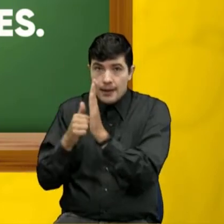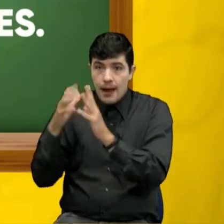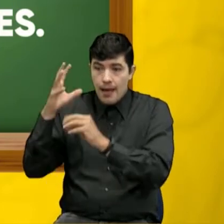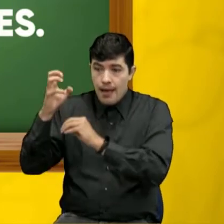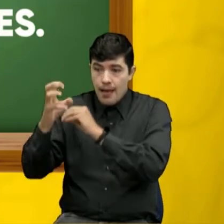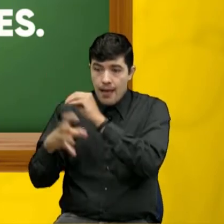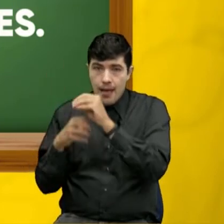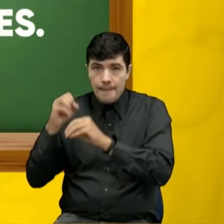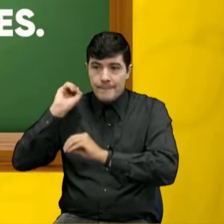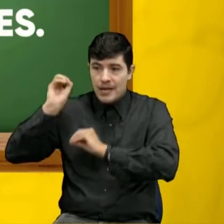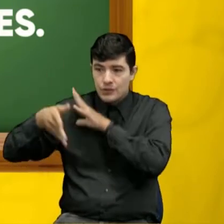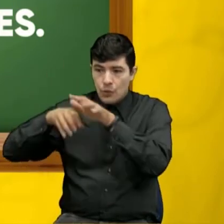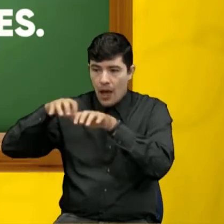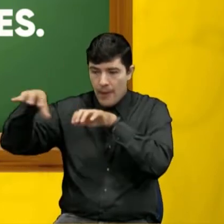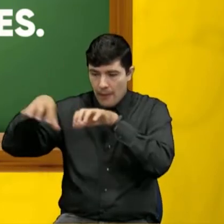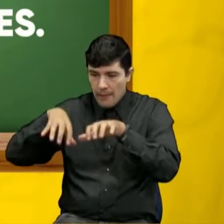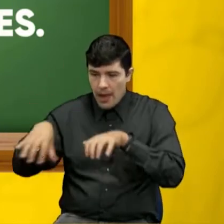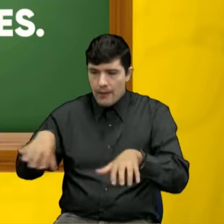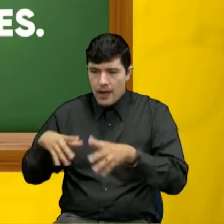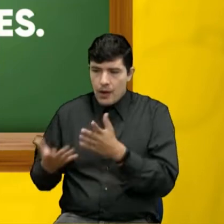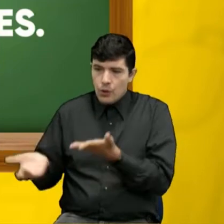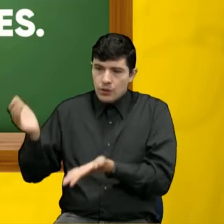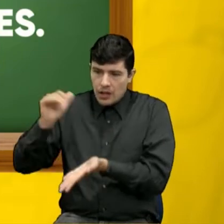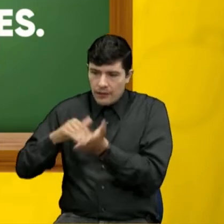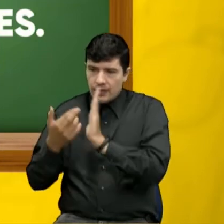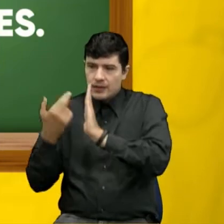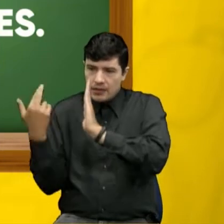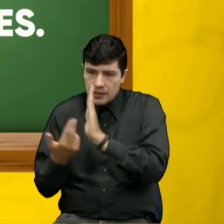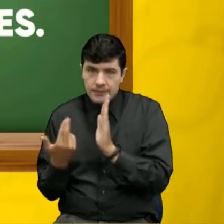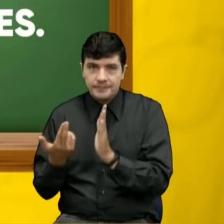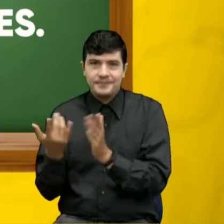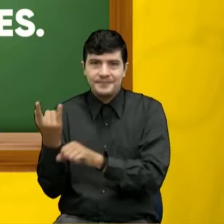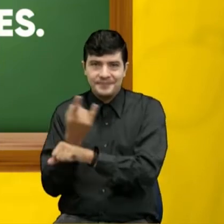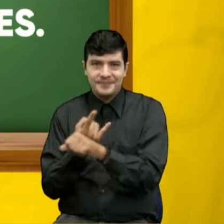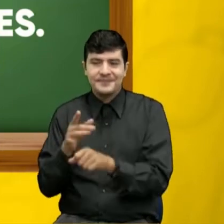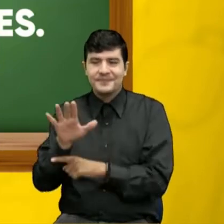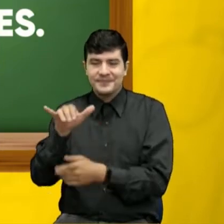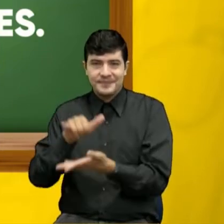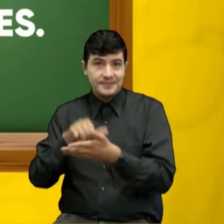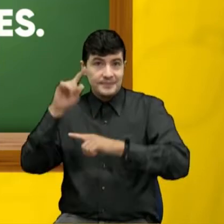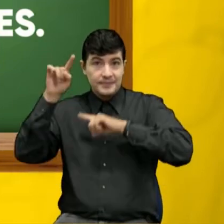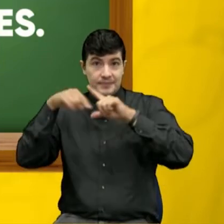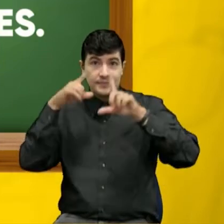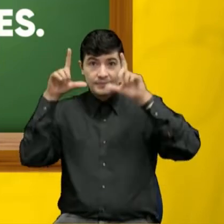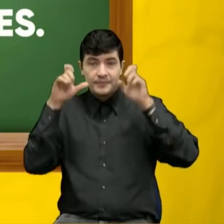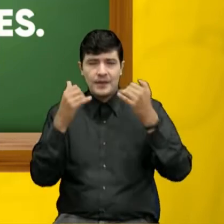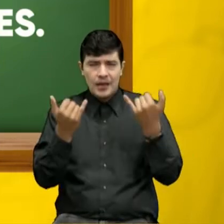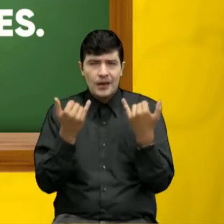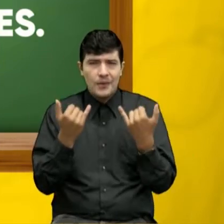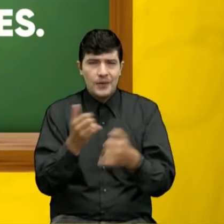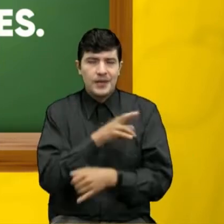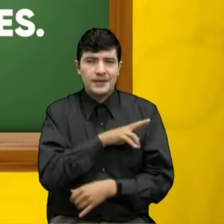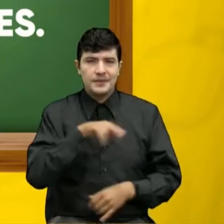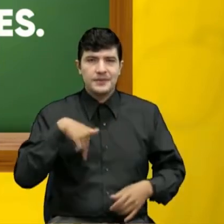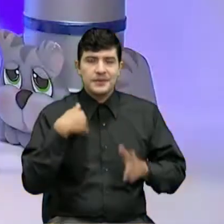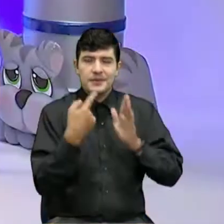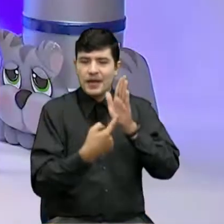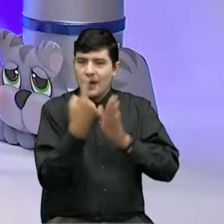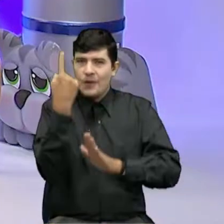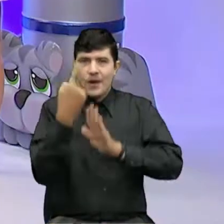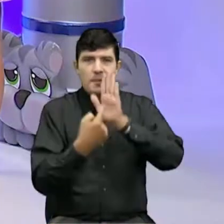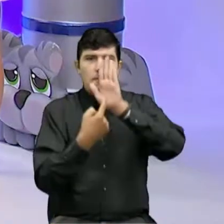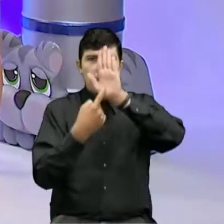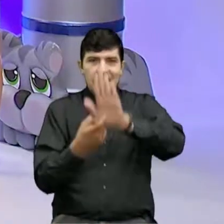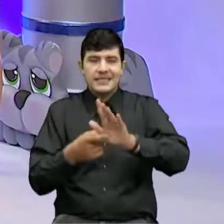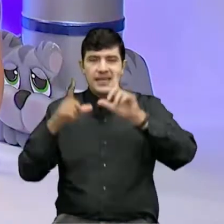súper, súper pendientes de enviarnos la foto a nuestro programa. Muy bien, vamos a irnos a continuación con fotos que